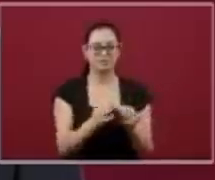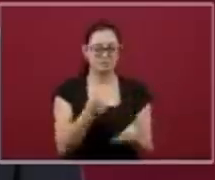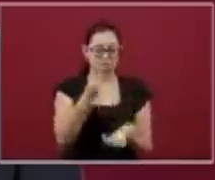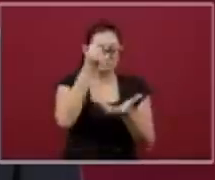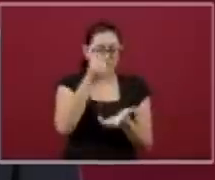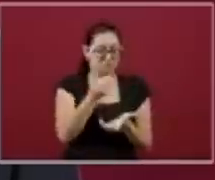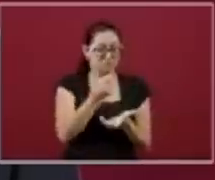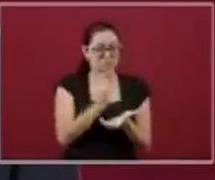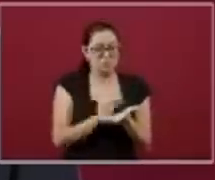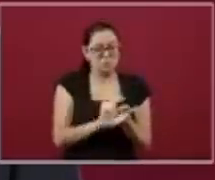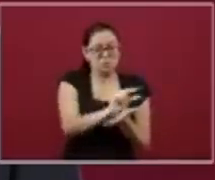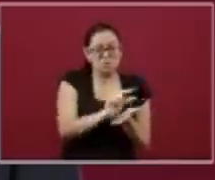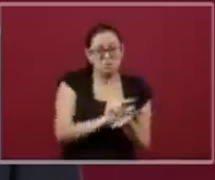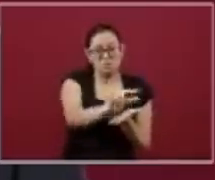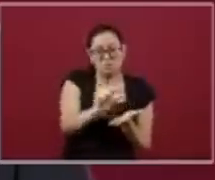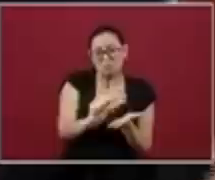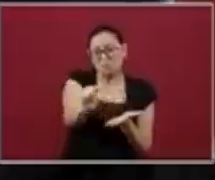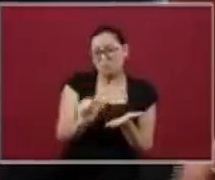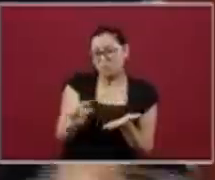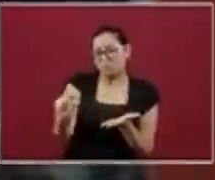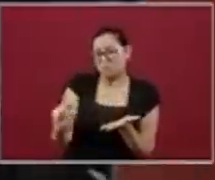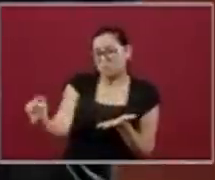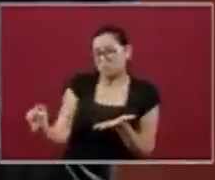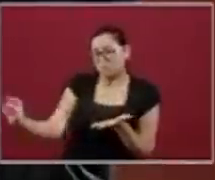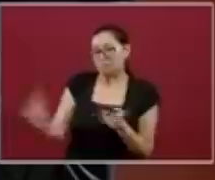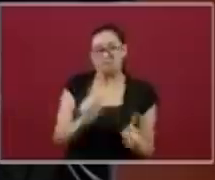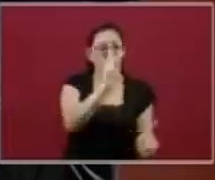el presupuesto, sino